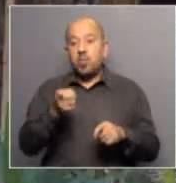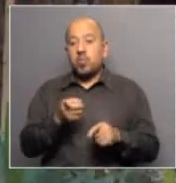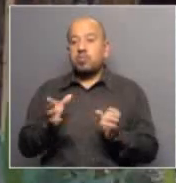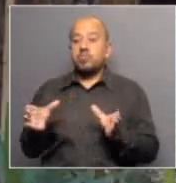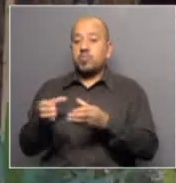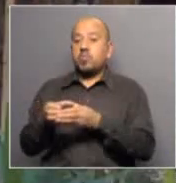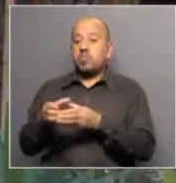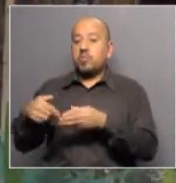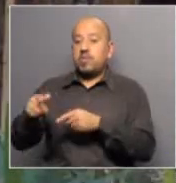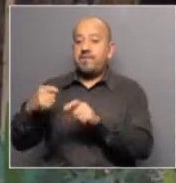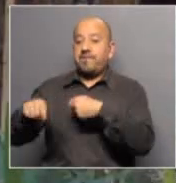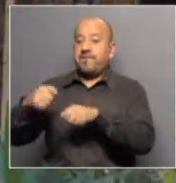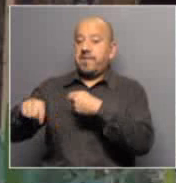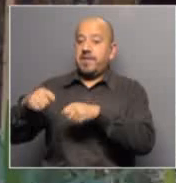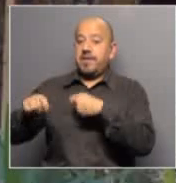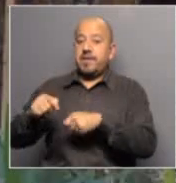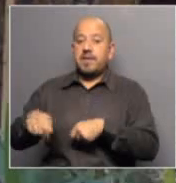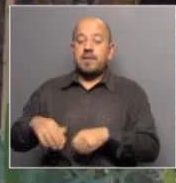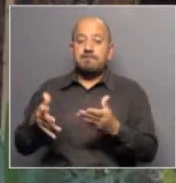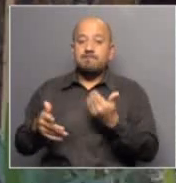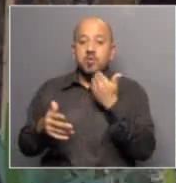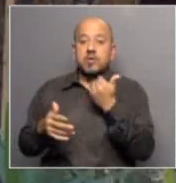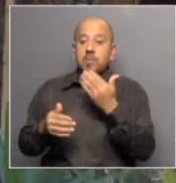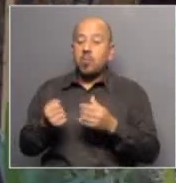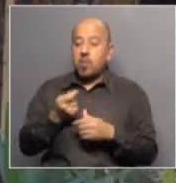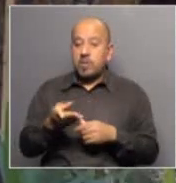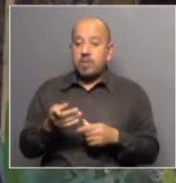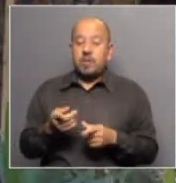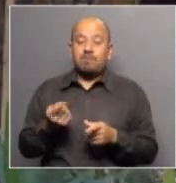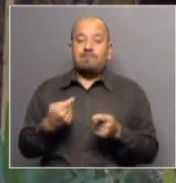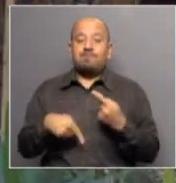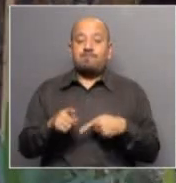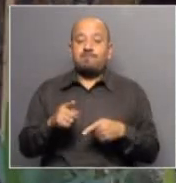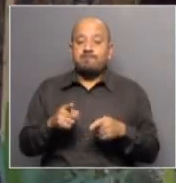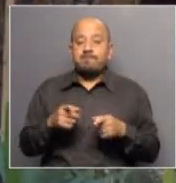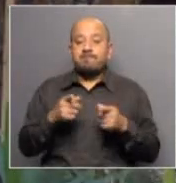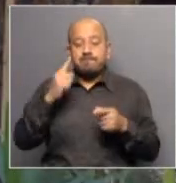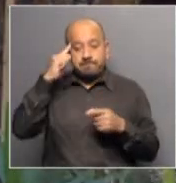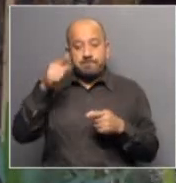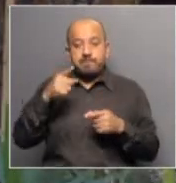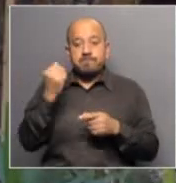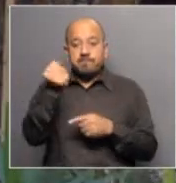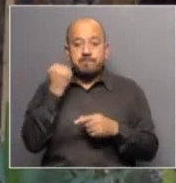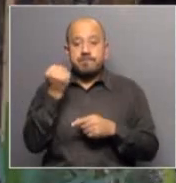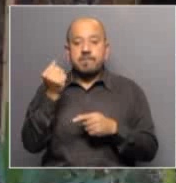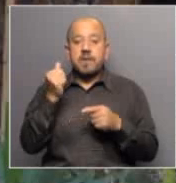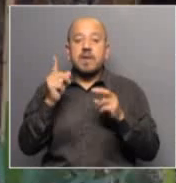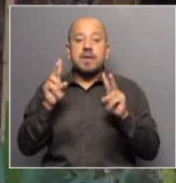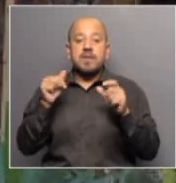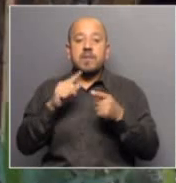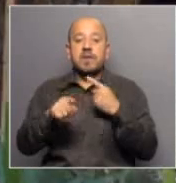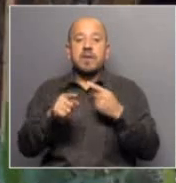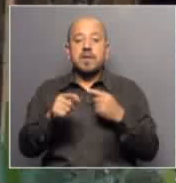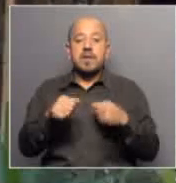creado, donde no tenemos cuantificaciones. Entonces, creo que la importancia del autocultivo